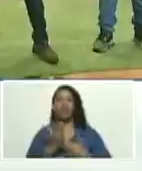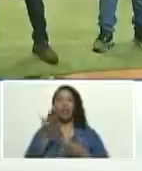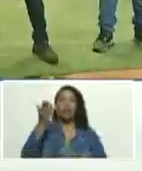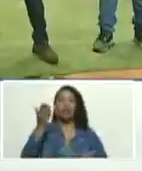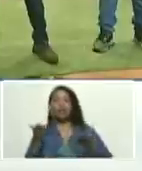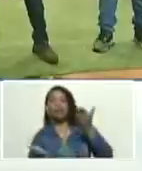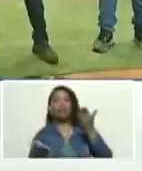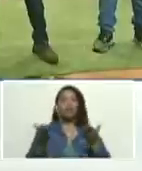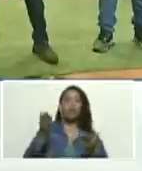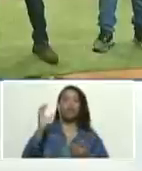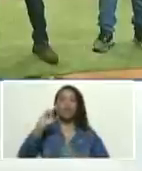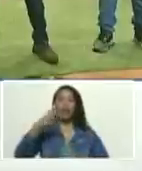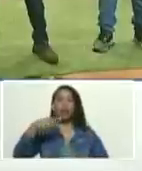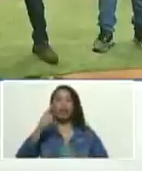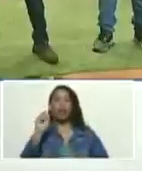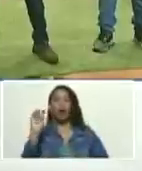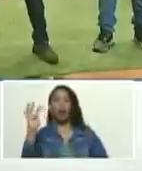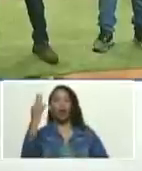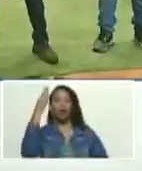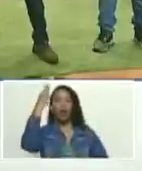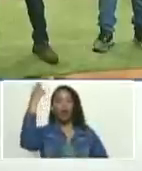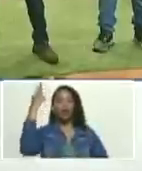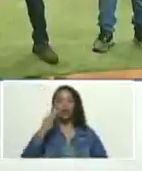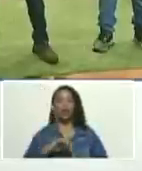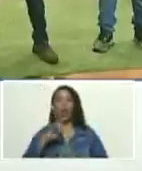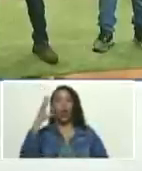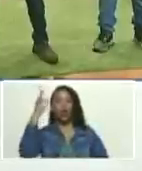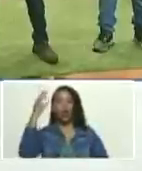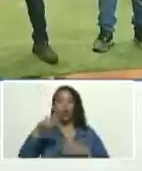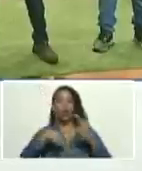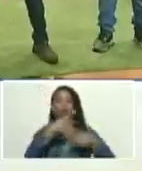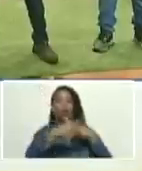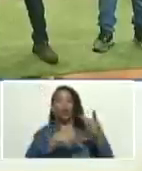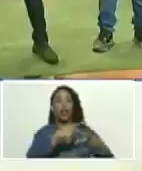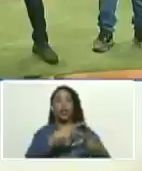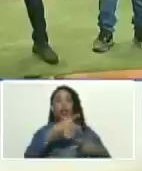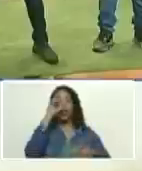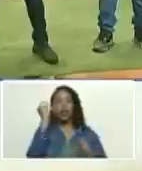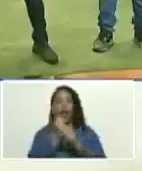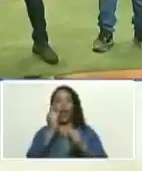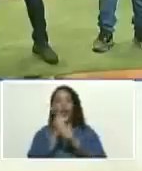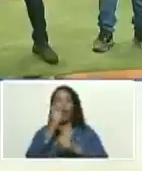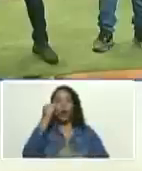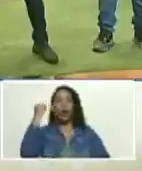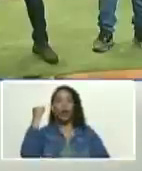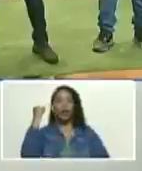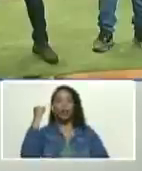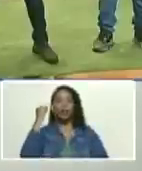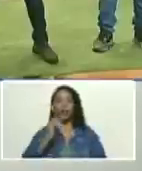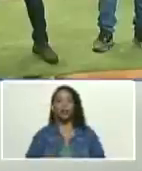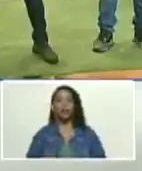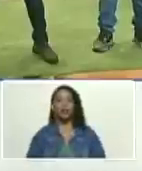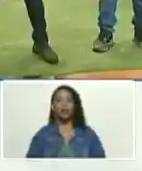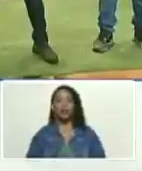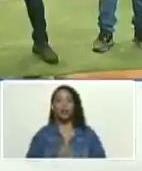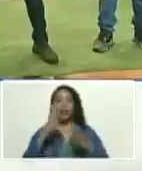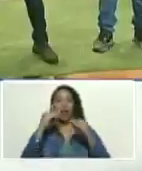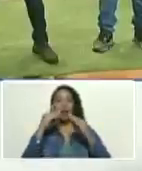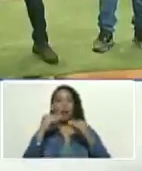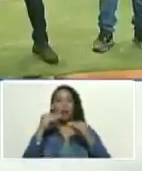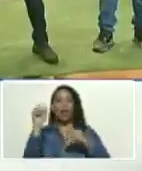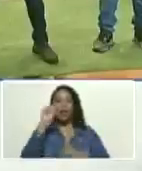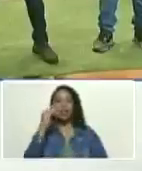CPT en este 4º Congreso de los Consejos Productivos de Trabajadores y Trabajadoras. Adelante, Sidor.